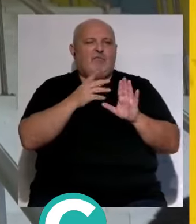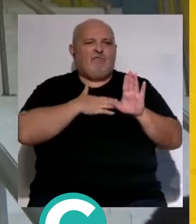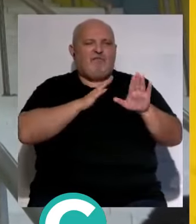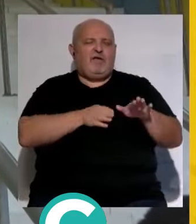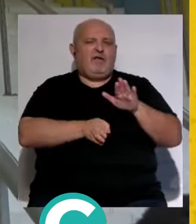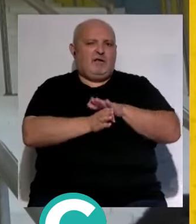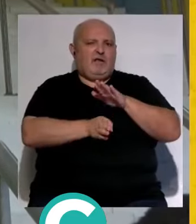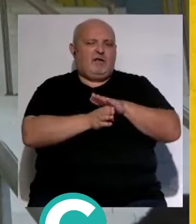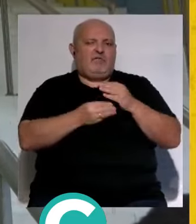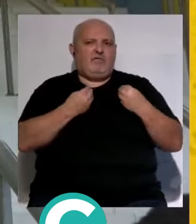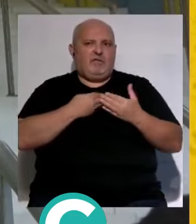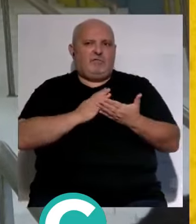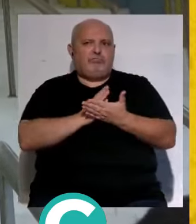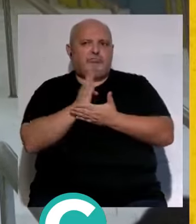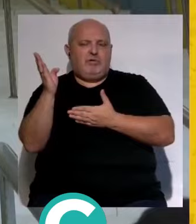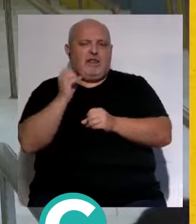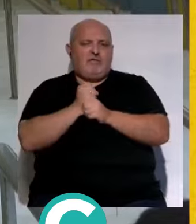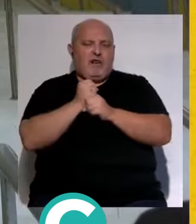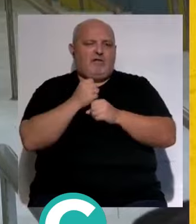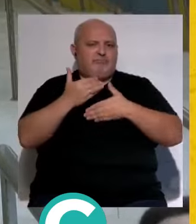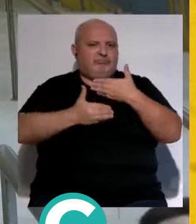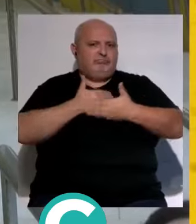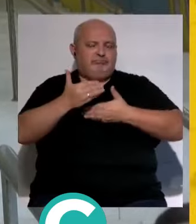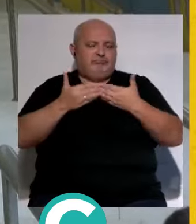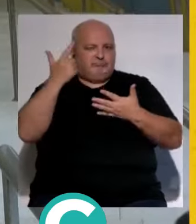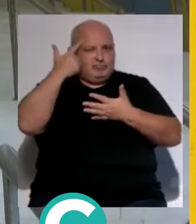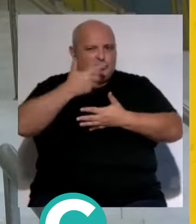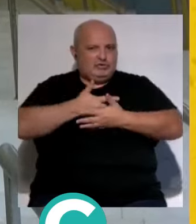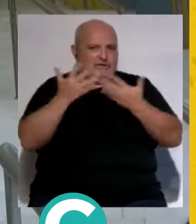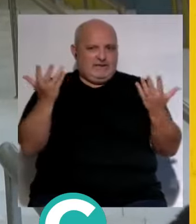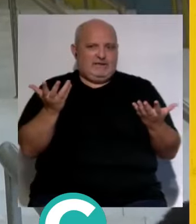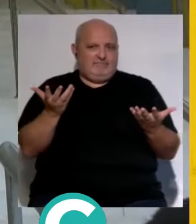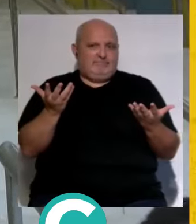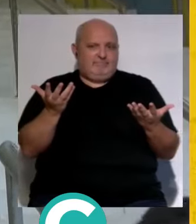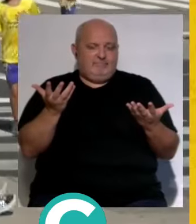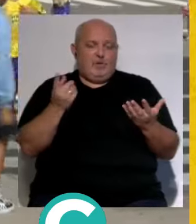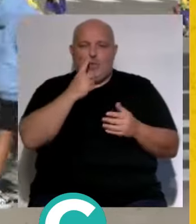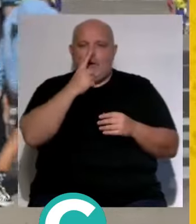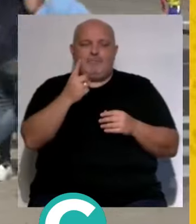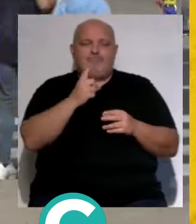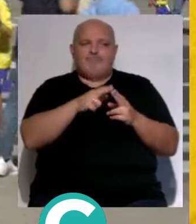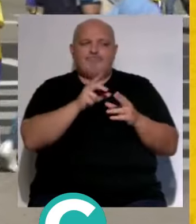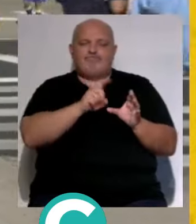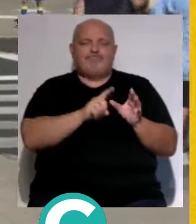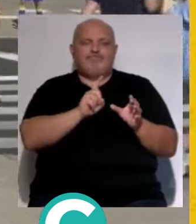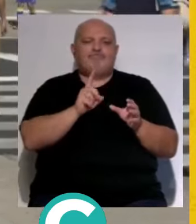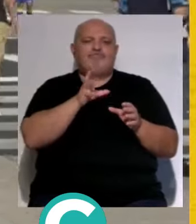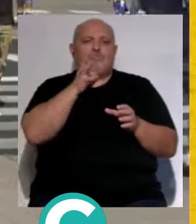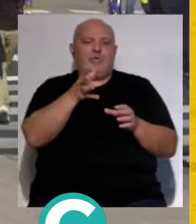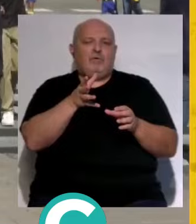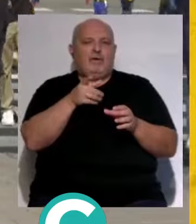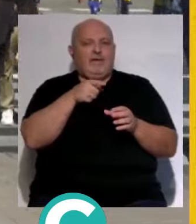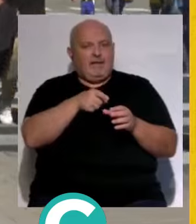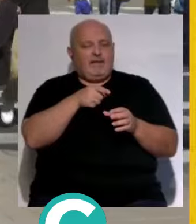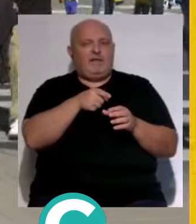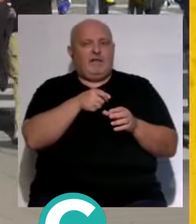Cada uno tiene su vida, sus circunstancias laborales, donde esté, donde sea, cada uno tiene su vida. Y a lo mejor un año no te puede hacer abonado. Y tú por eso,